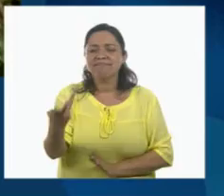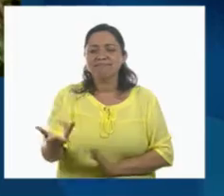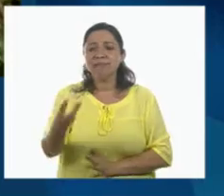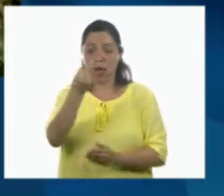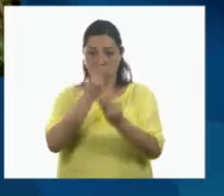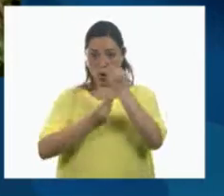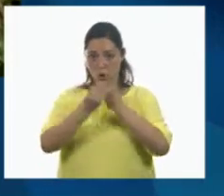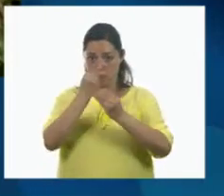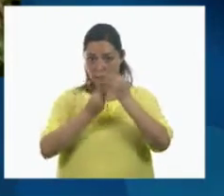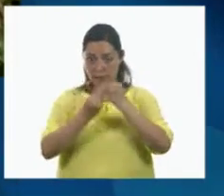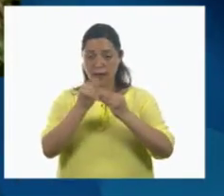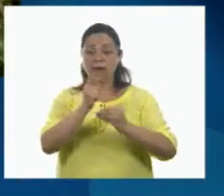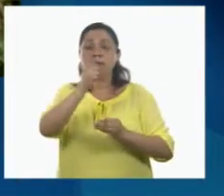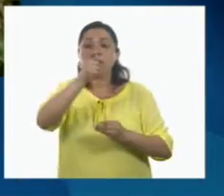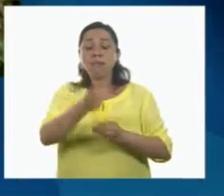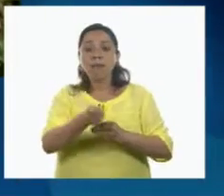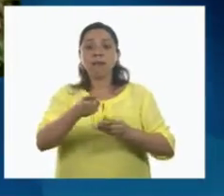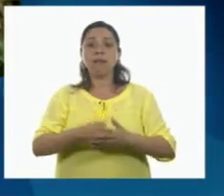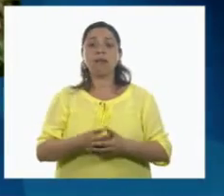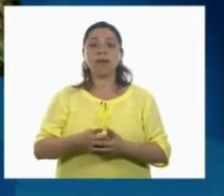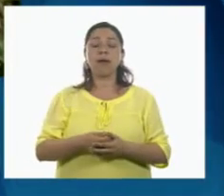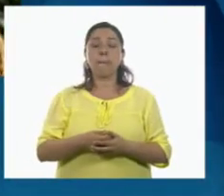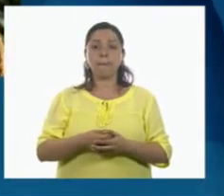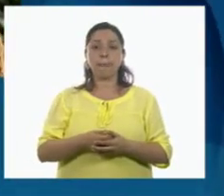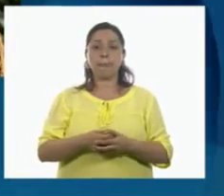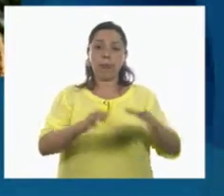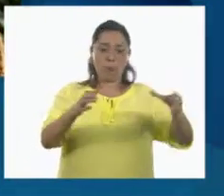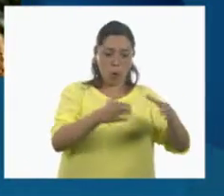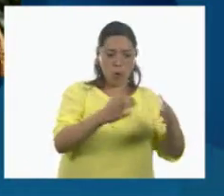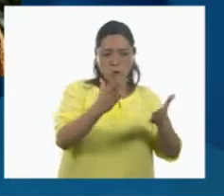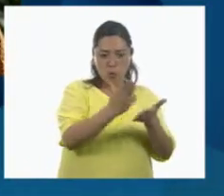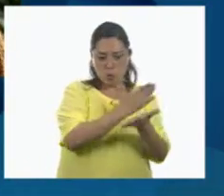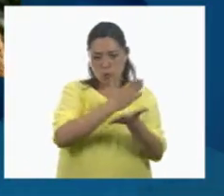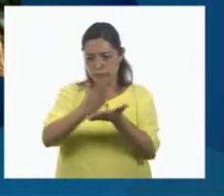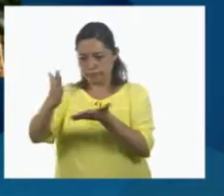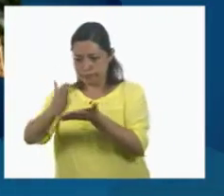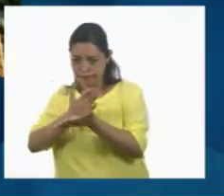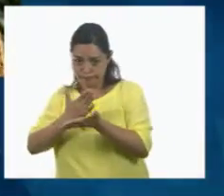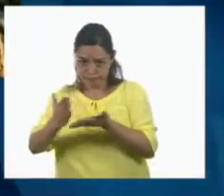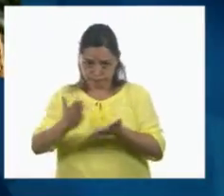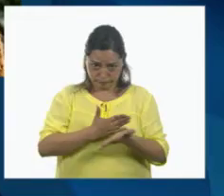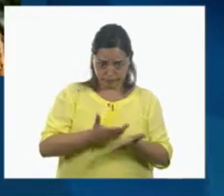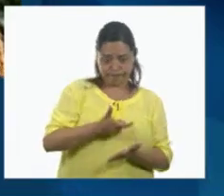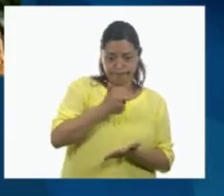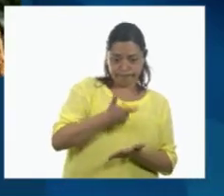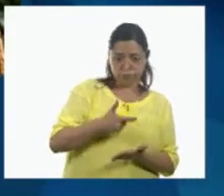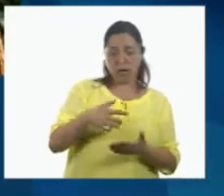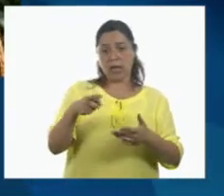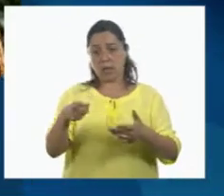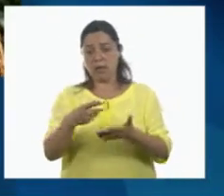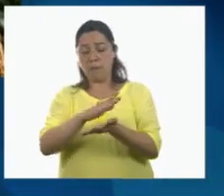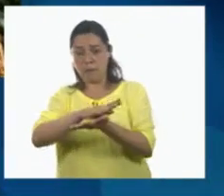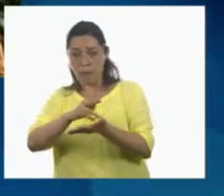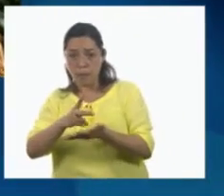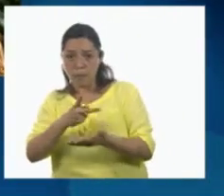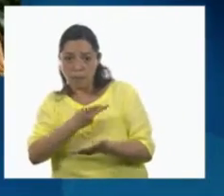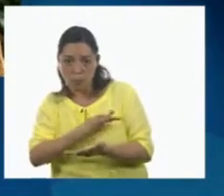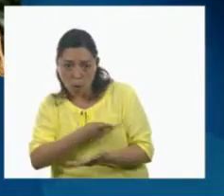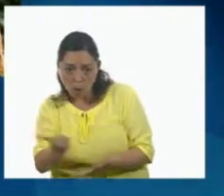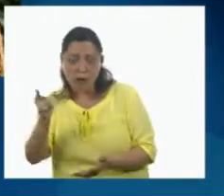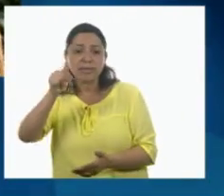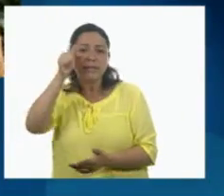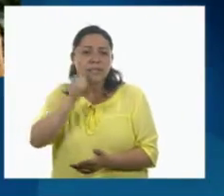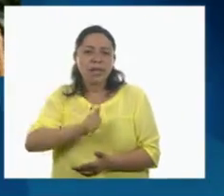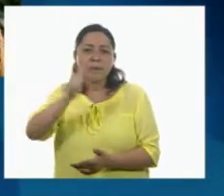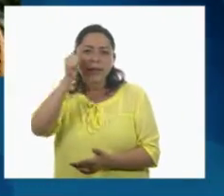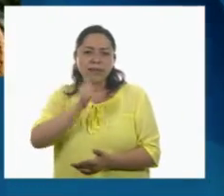que se tenía en las clases medias y clases altas siempre tuvo esta mezcla de elementos nacionales